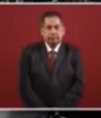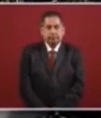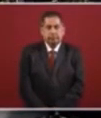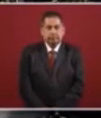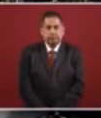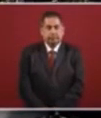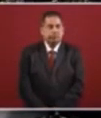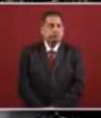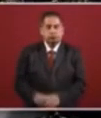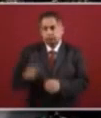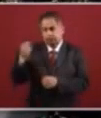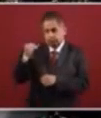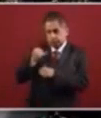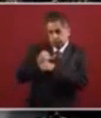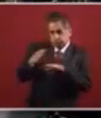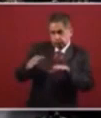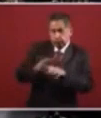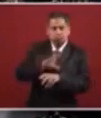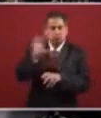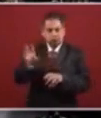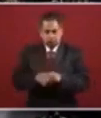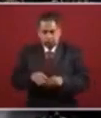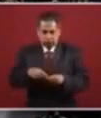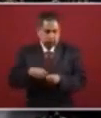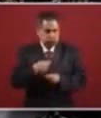y entregar el informe completo